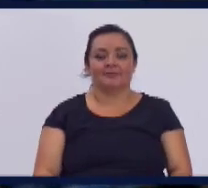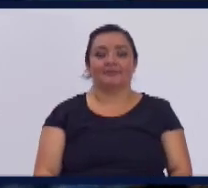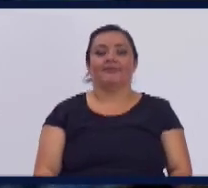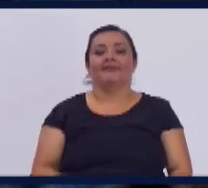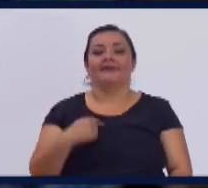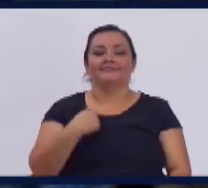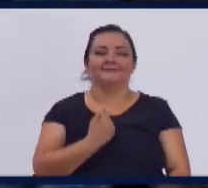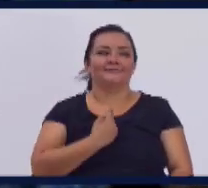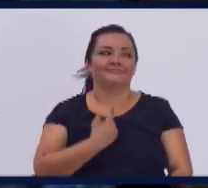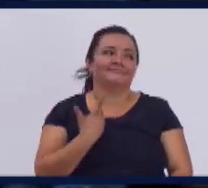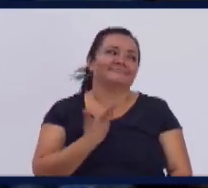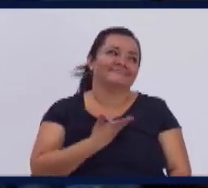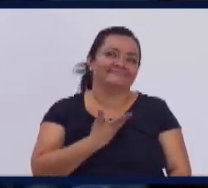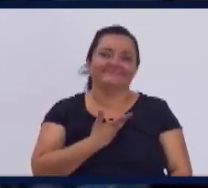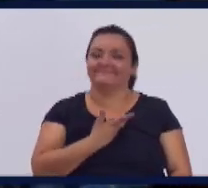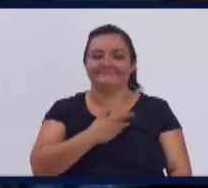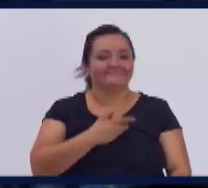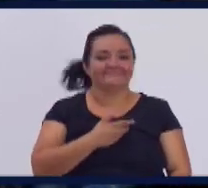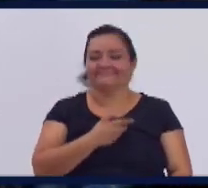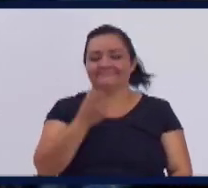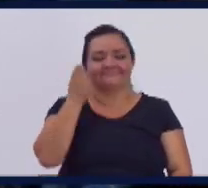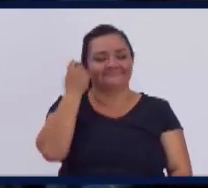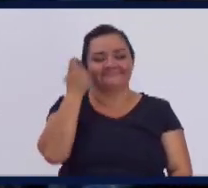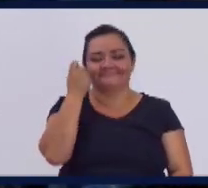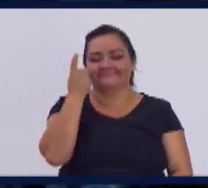Solo nosotros, los burros en Cristo, no entendemos.